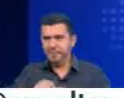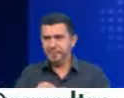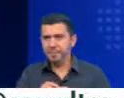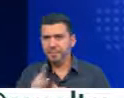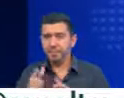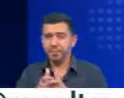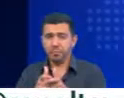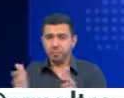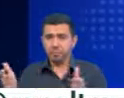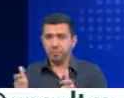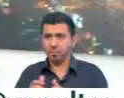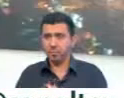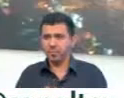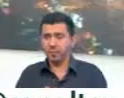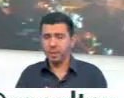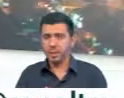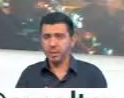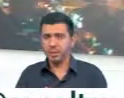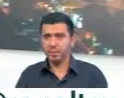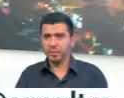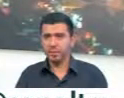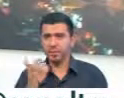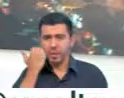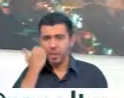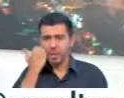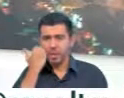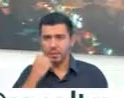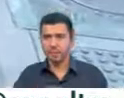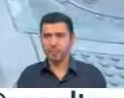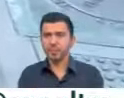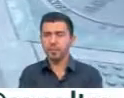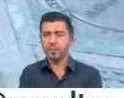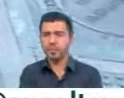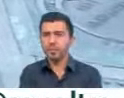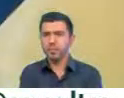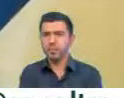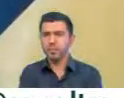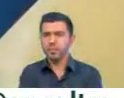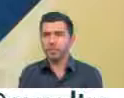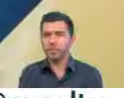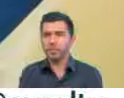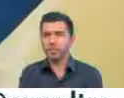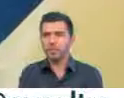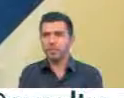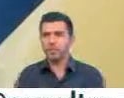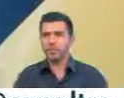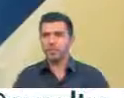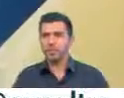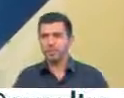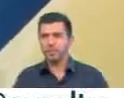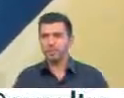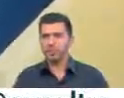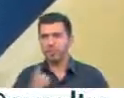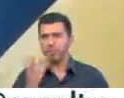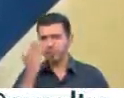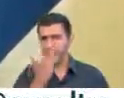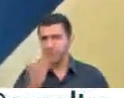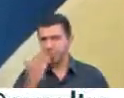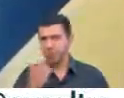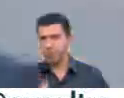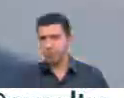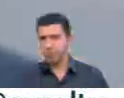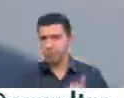número equilibrado de emisión de gases que está pasando con las empresas qué tiene la